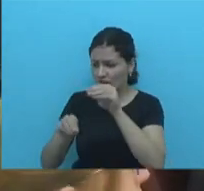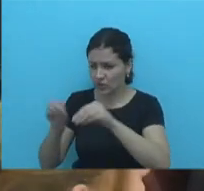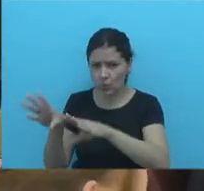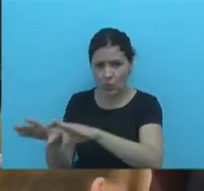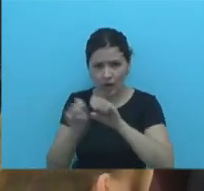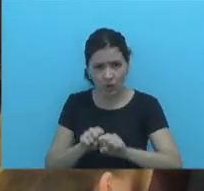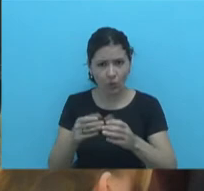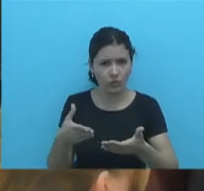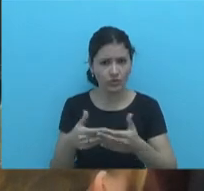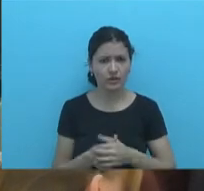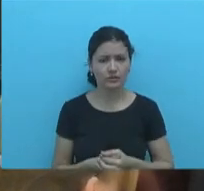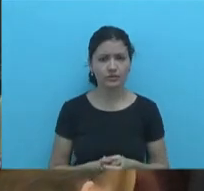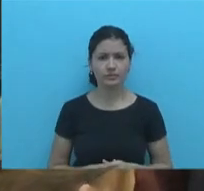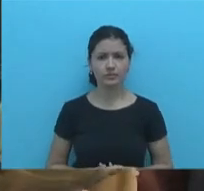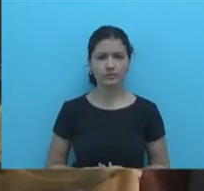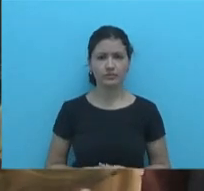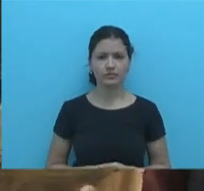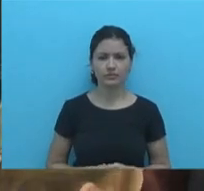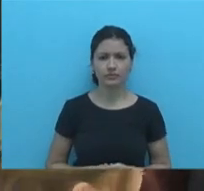Diputado.